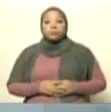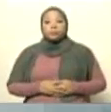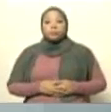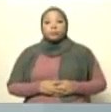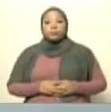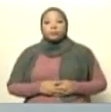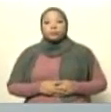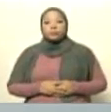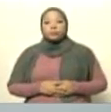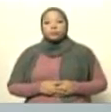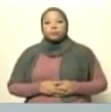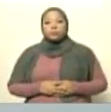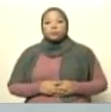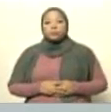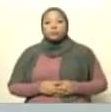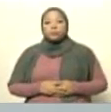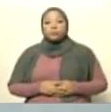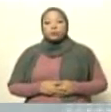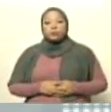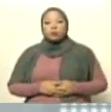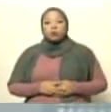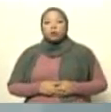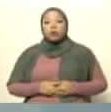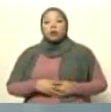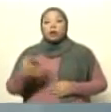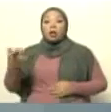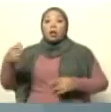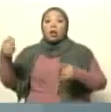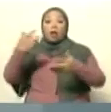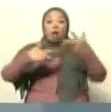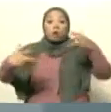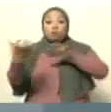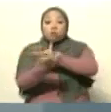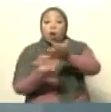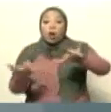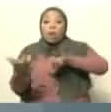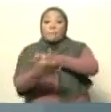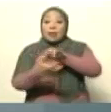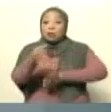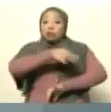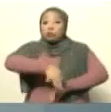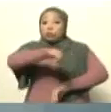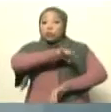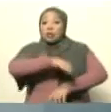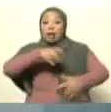Estado, para que sea un golpe de Estado, tiene que estar bajo la dirección de Estados